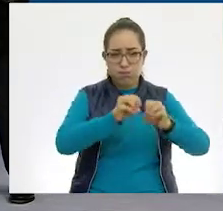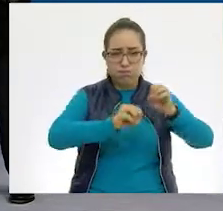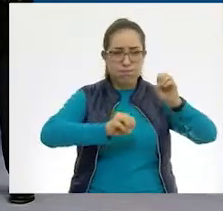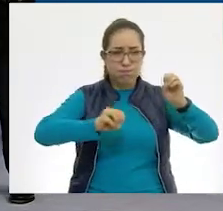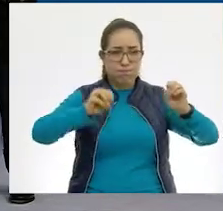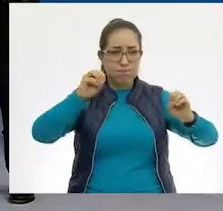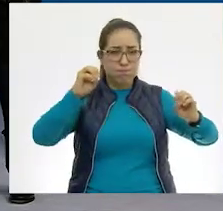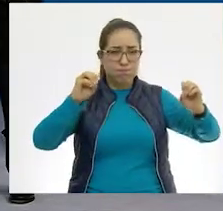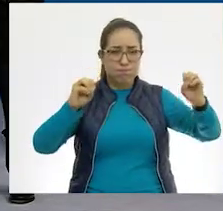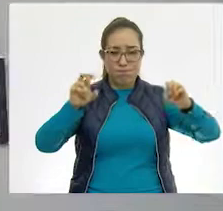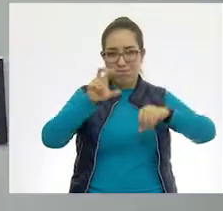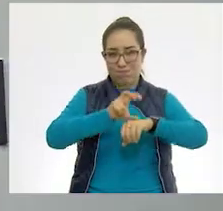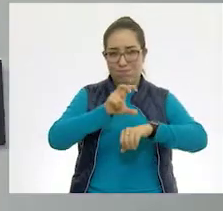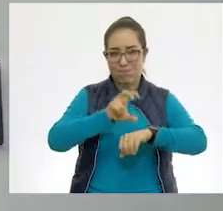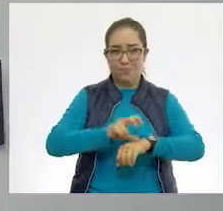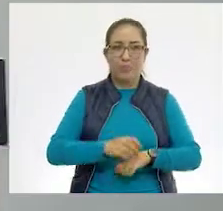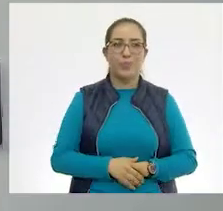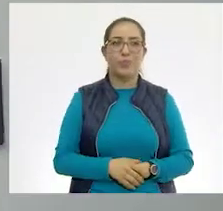Muy bien.